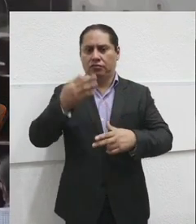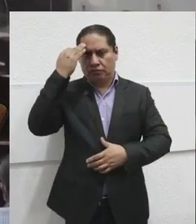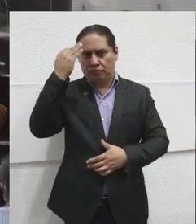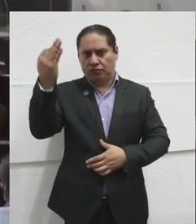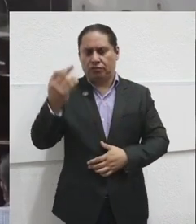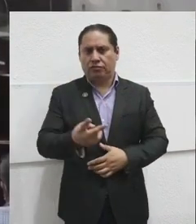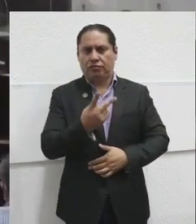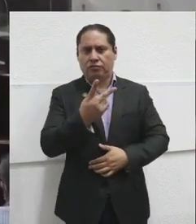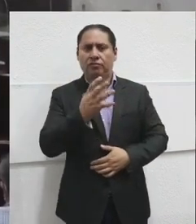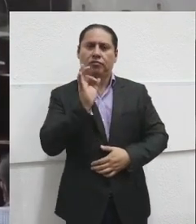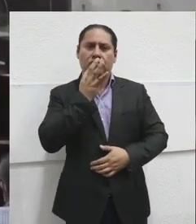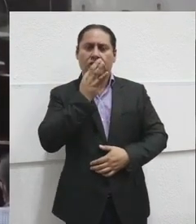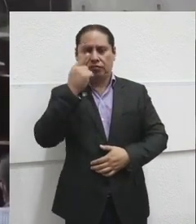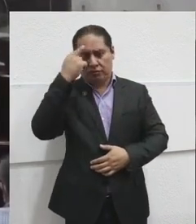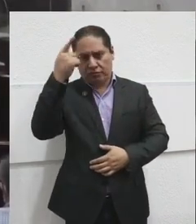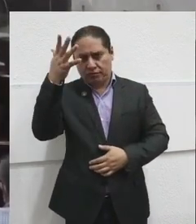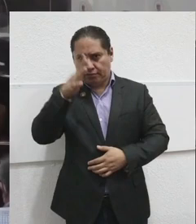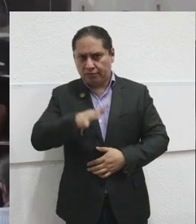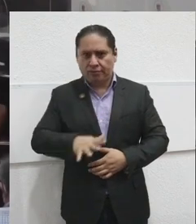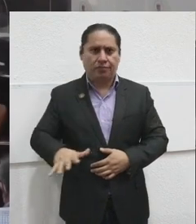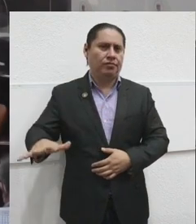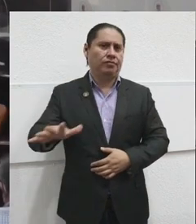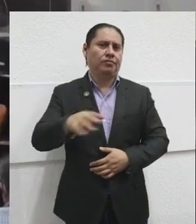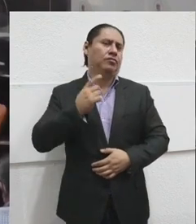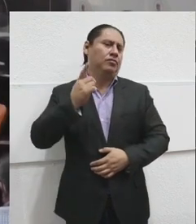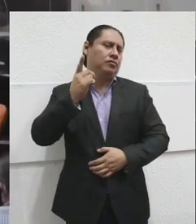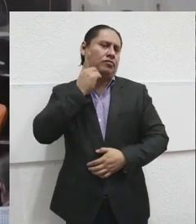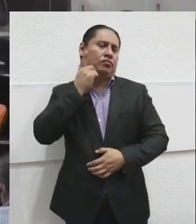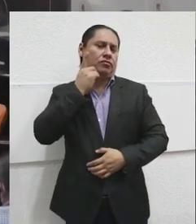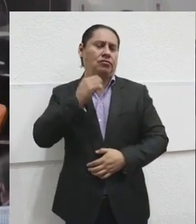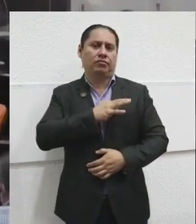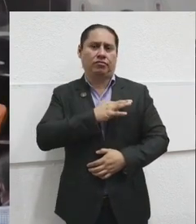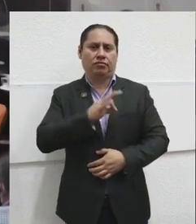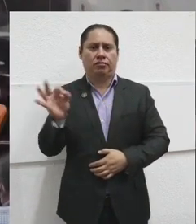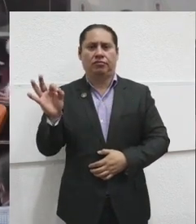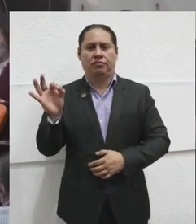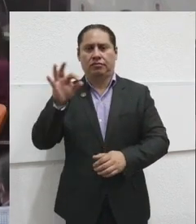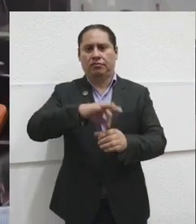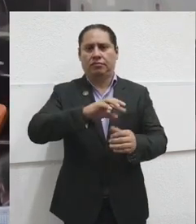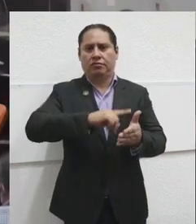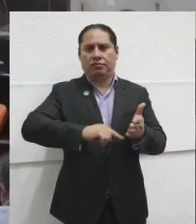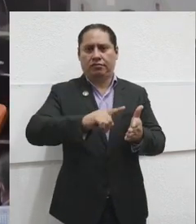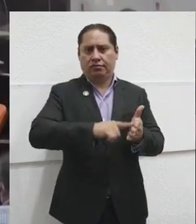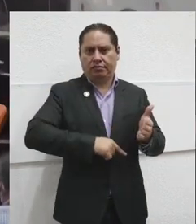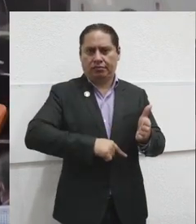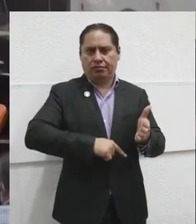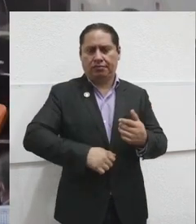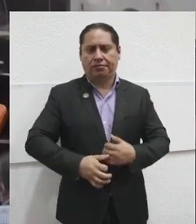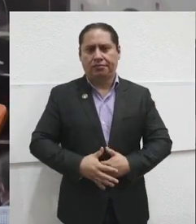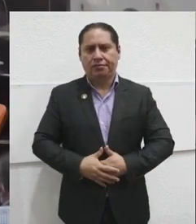tiempo máximo de 2 minutos para que las diputadas y los diputados emitan su voto.